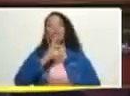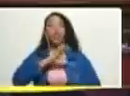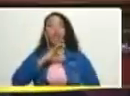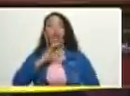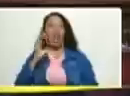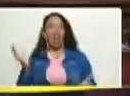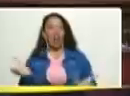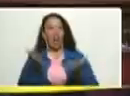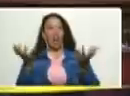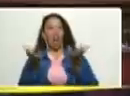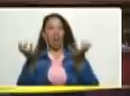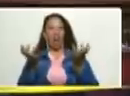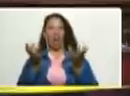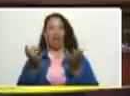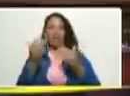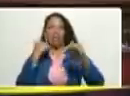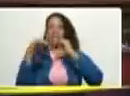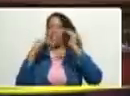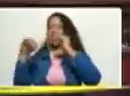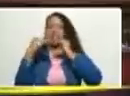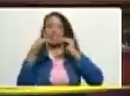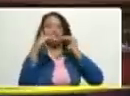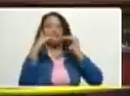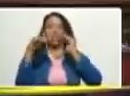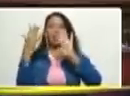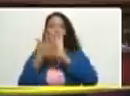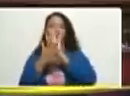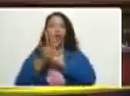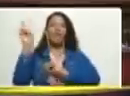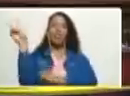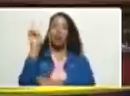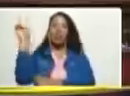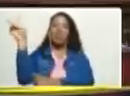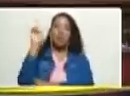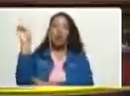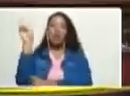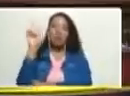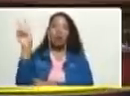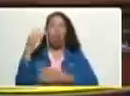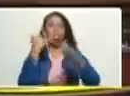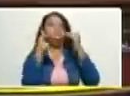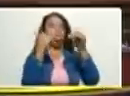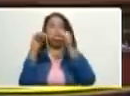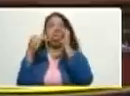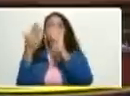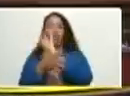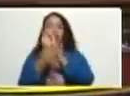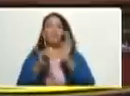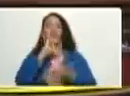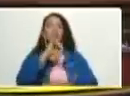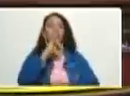queman escribiendo sobre Venezuela, si él quisiera preguntarse